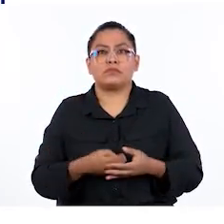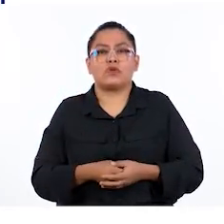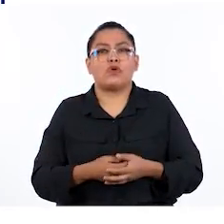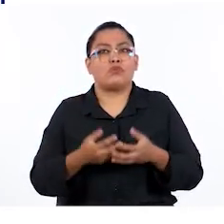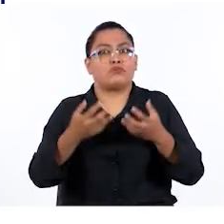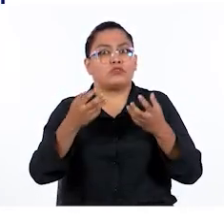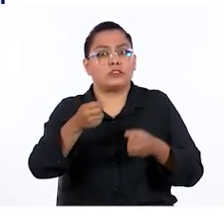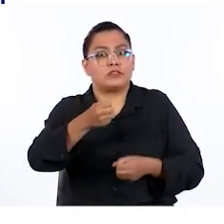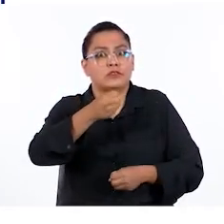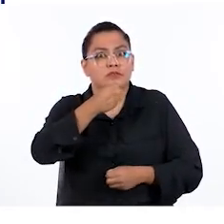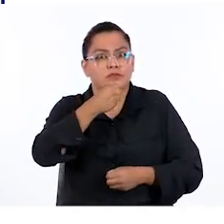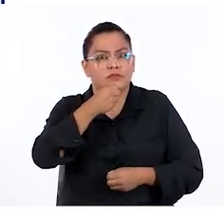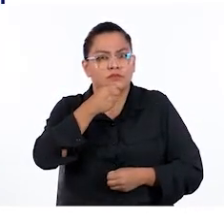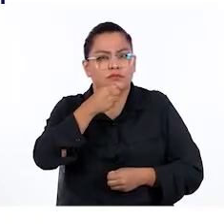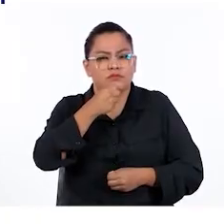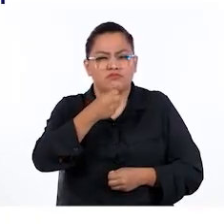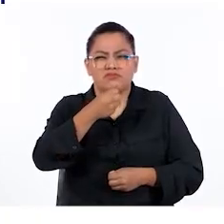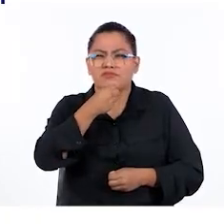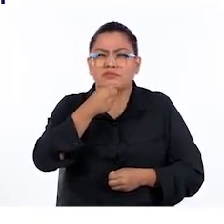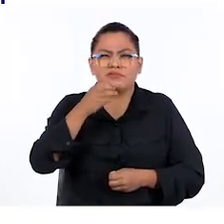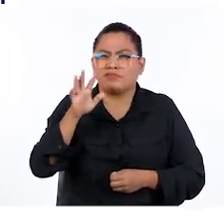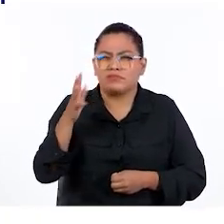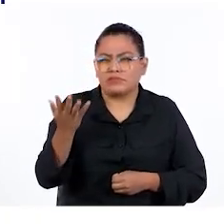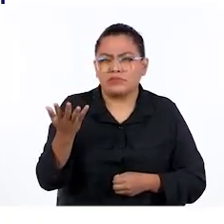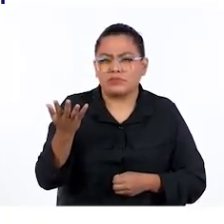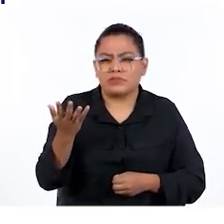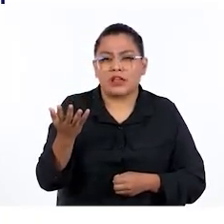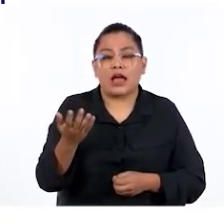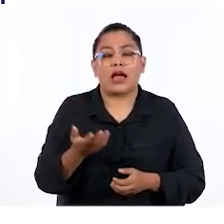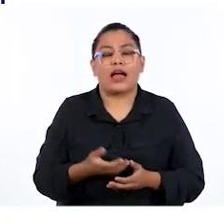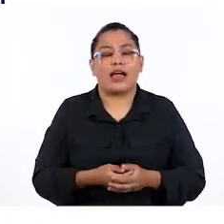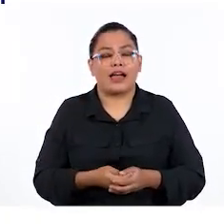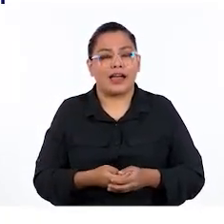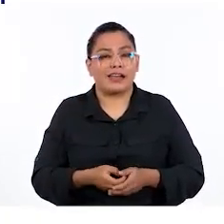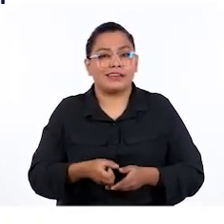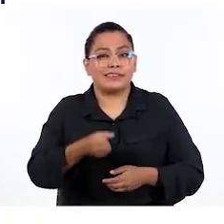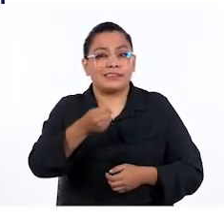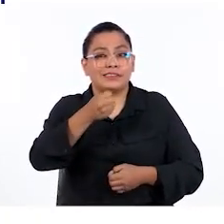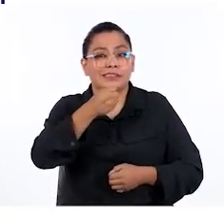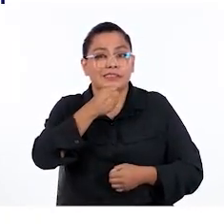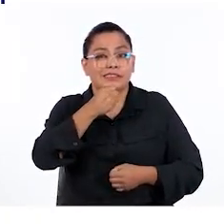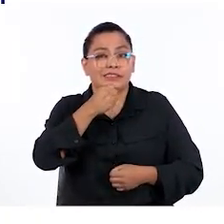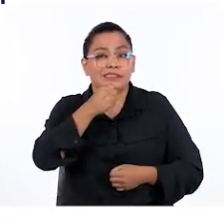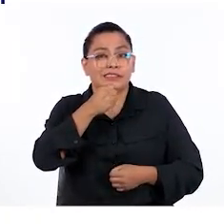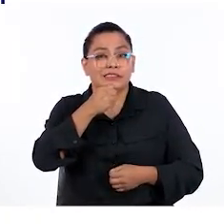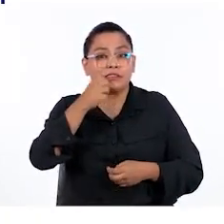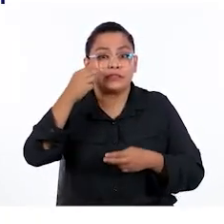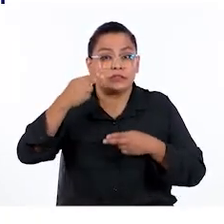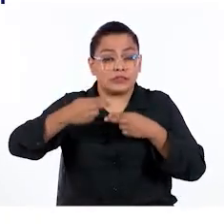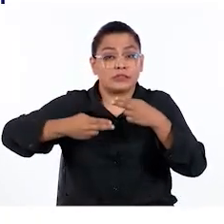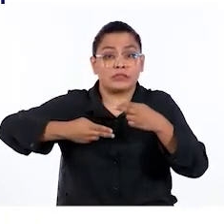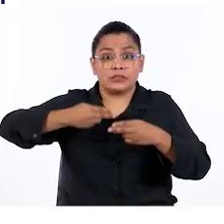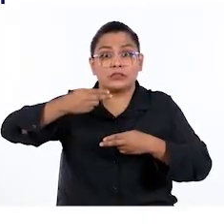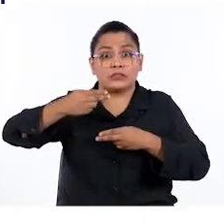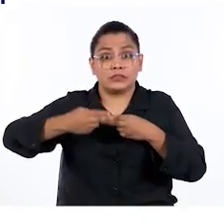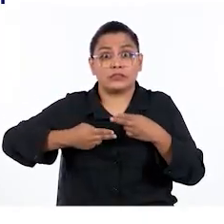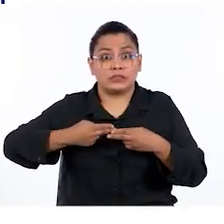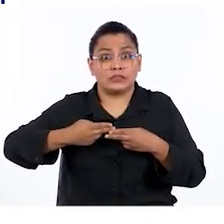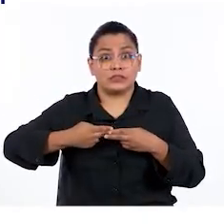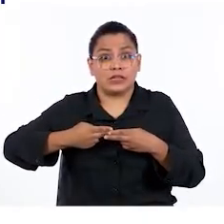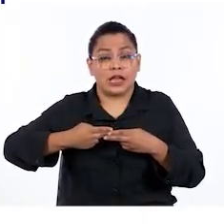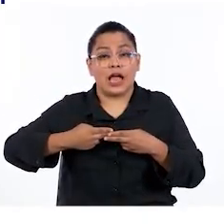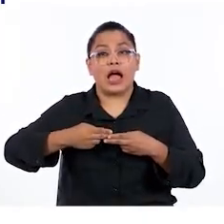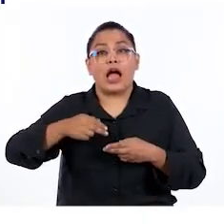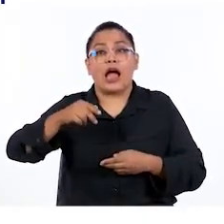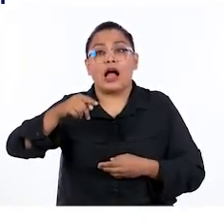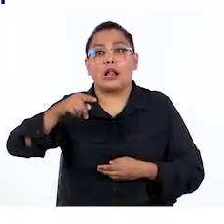información. ¿Y qué podrá ser la información? Nosotros tenemos información hereditaria y nuestras